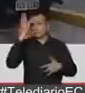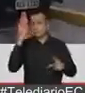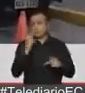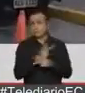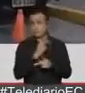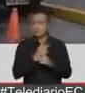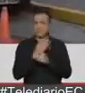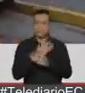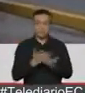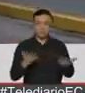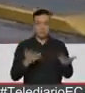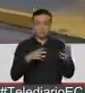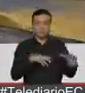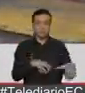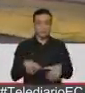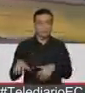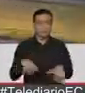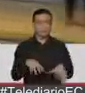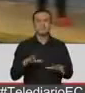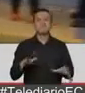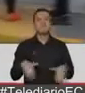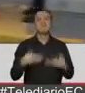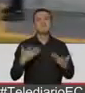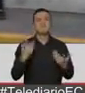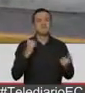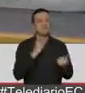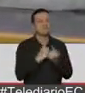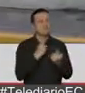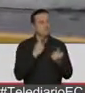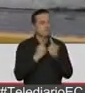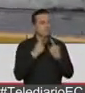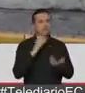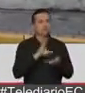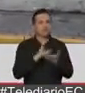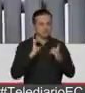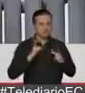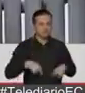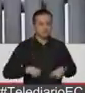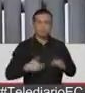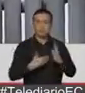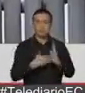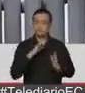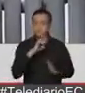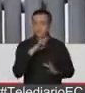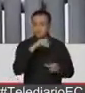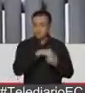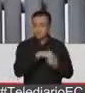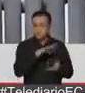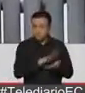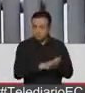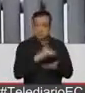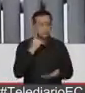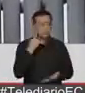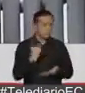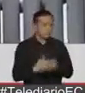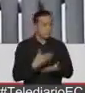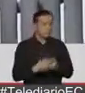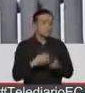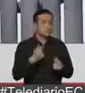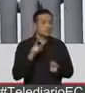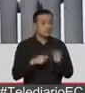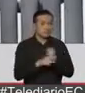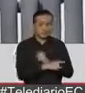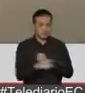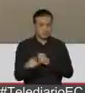y la coordinación se realiza de manera directa con los centros de salud tipo c en donde incluso se realizan pruebas rápidas a la